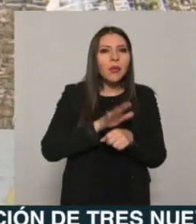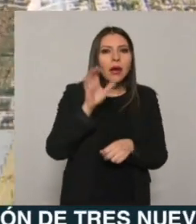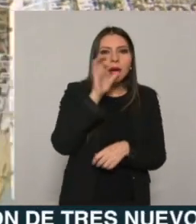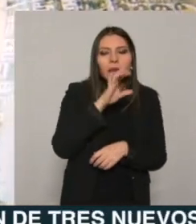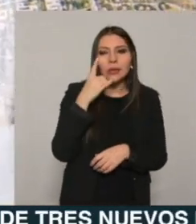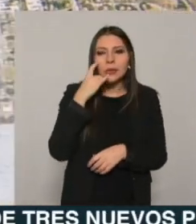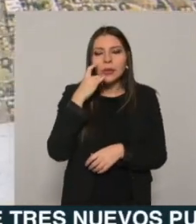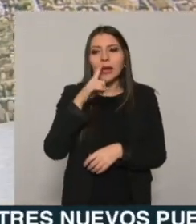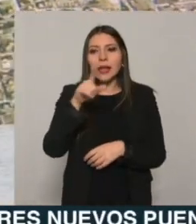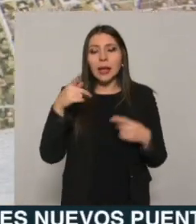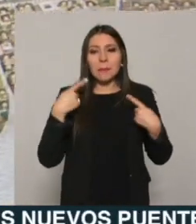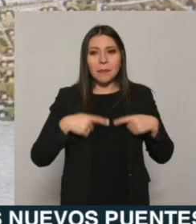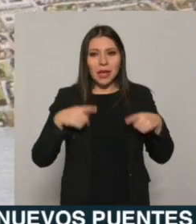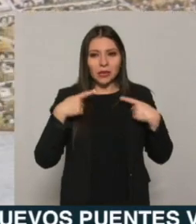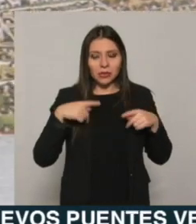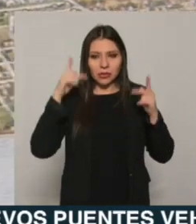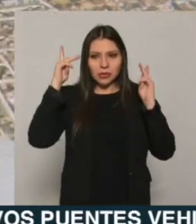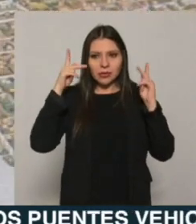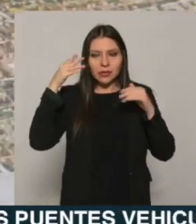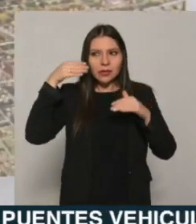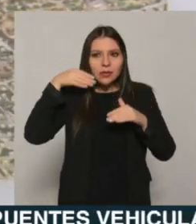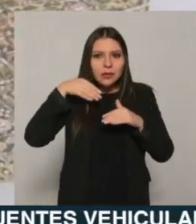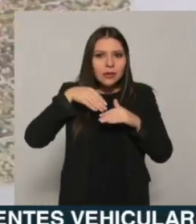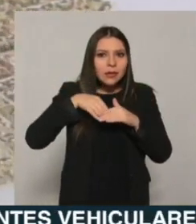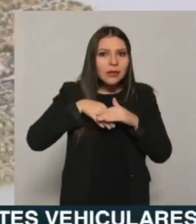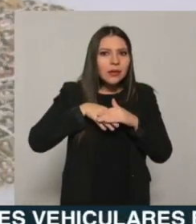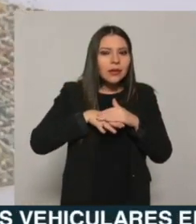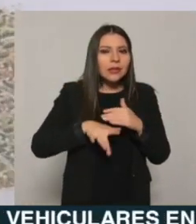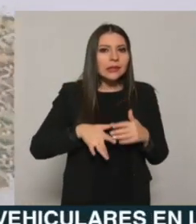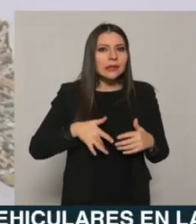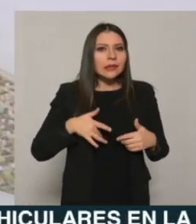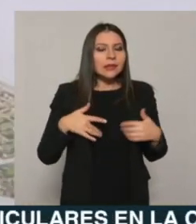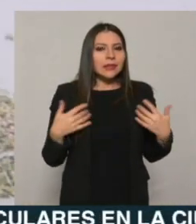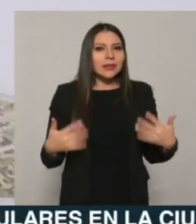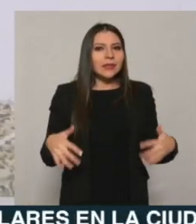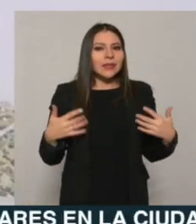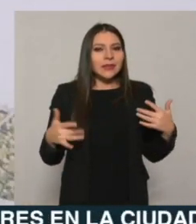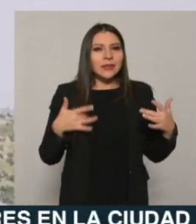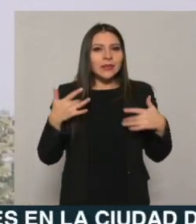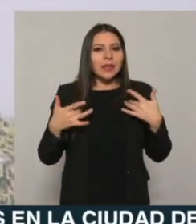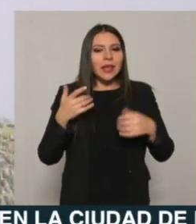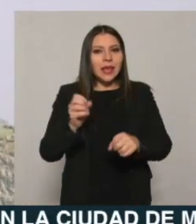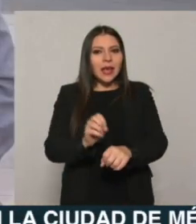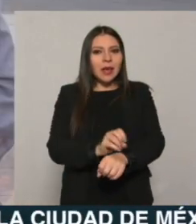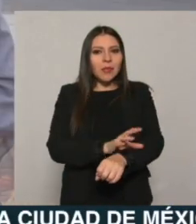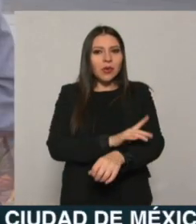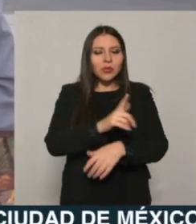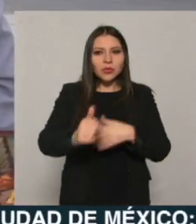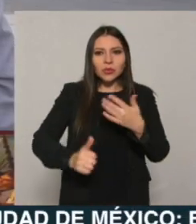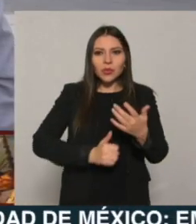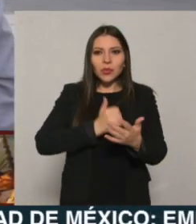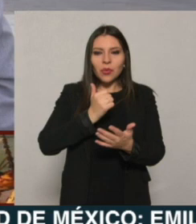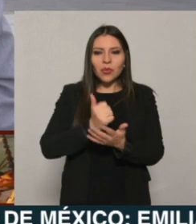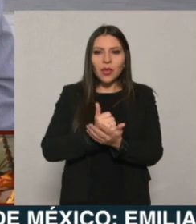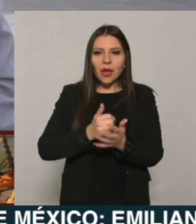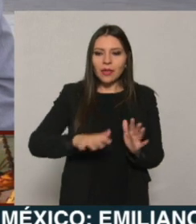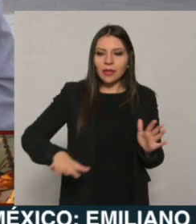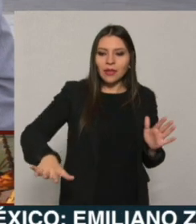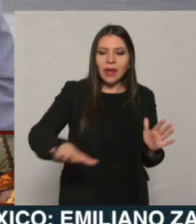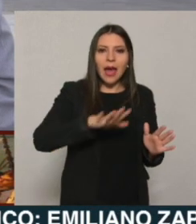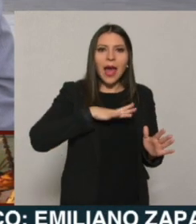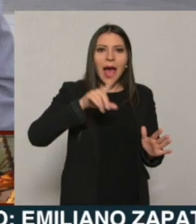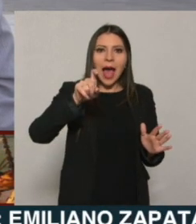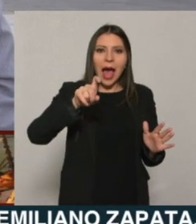entraban emocionados a una impactante ciudad, una ciudad que estaba sobre el agua, una ciudad que tenía